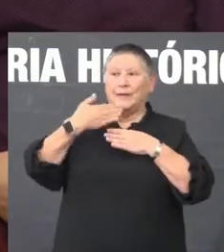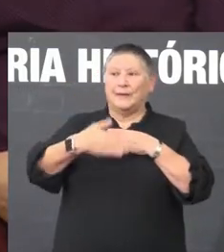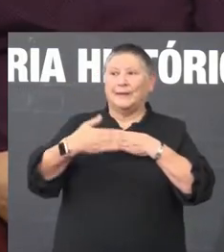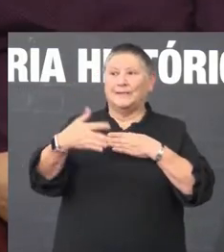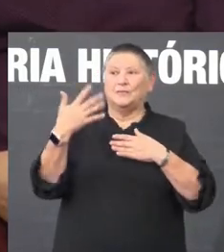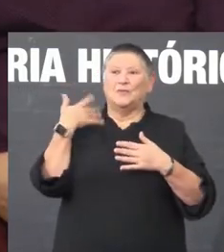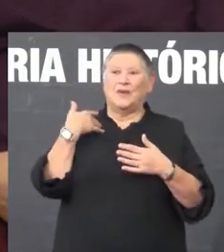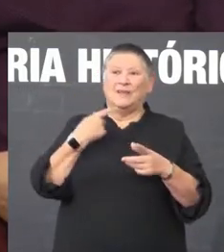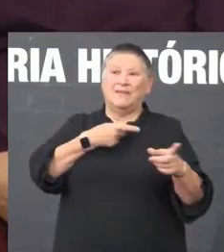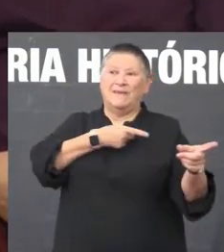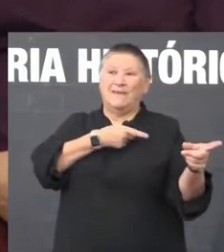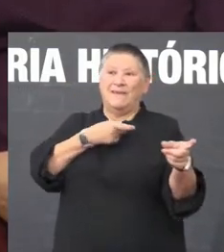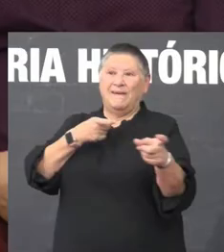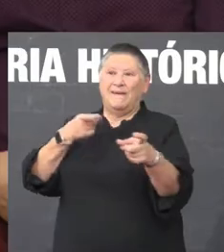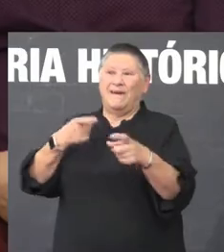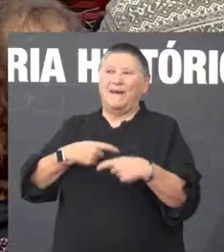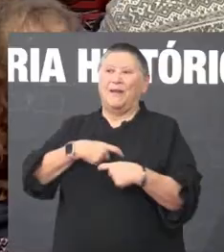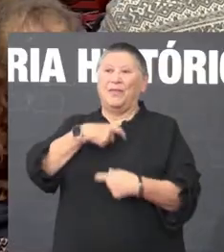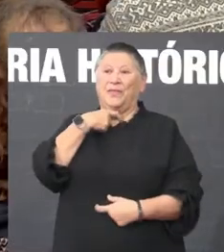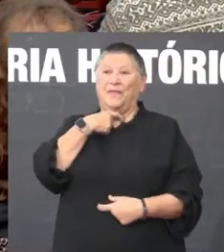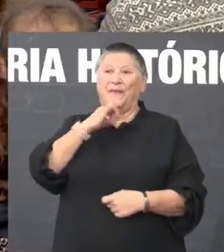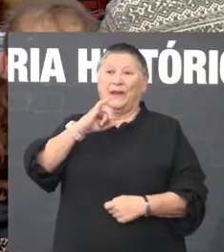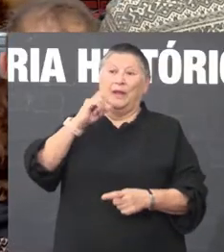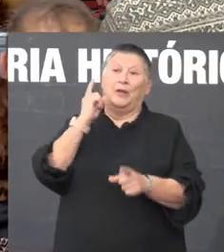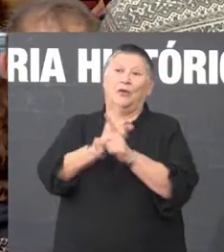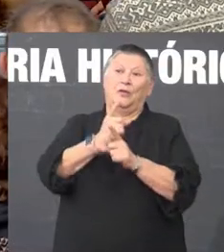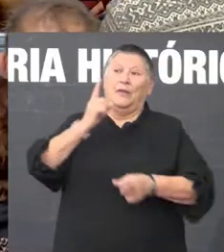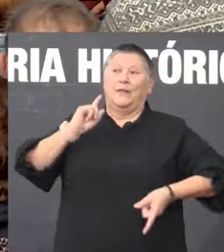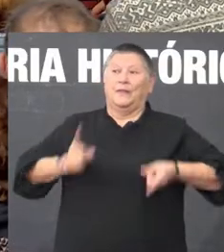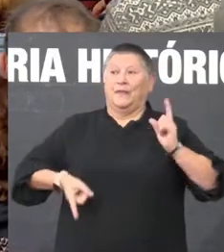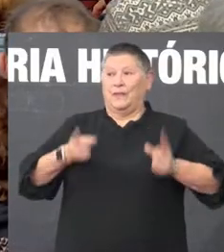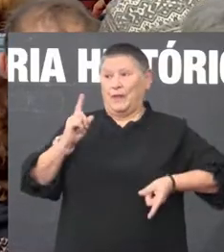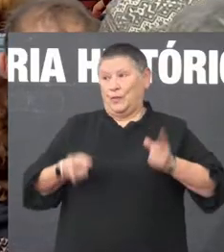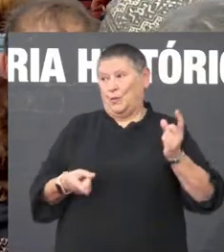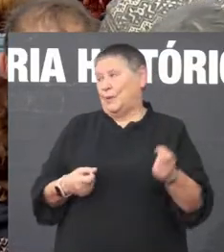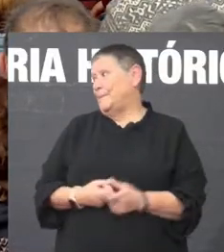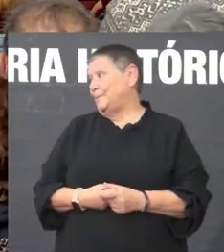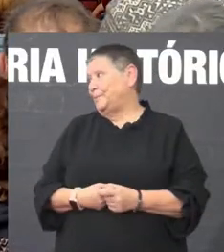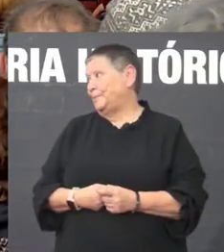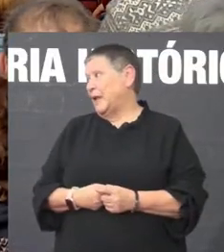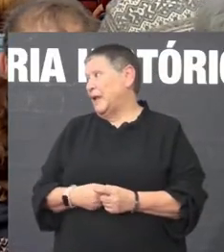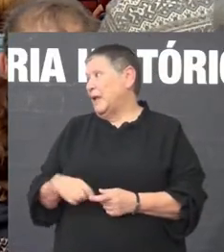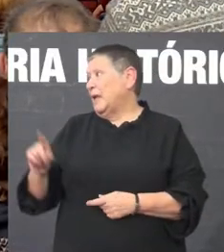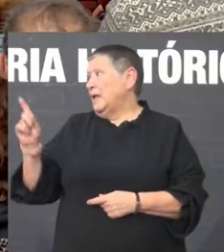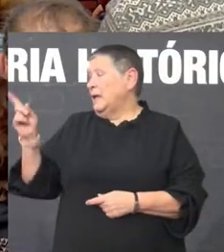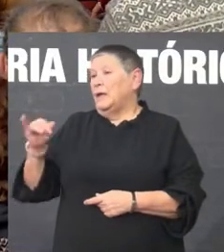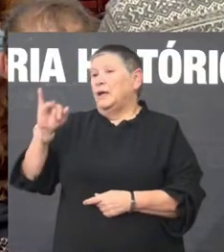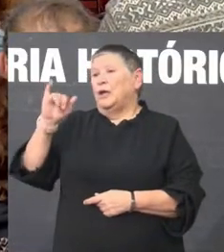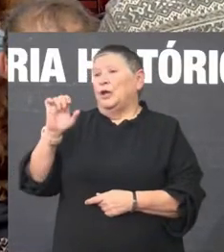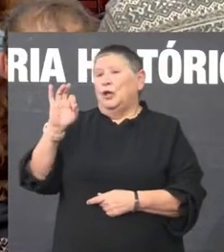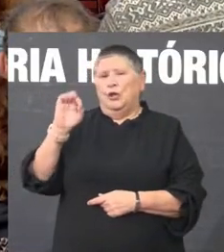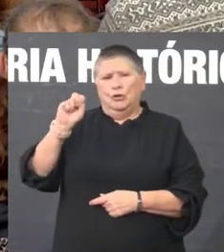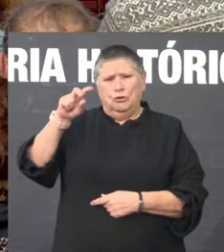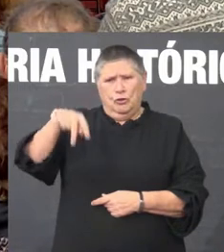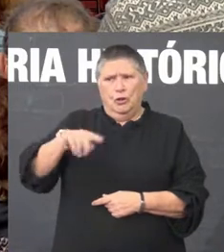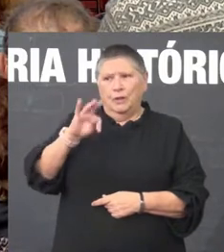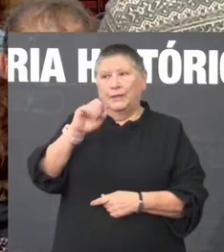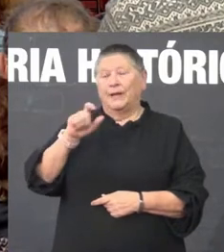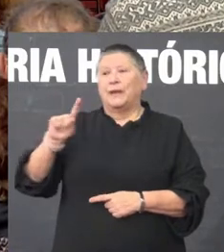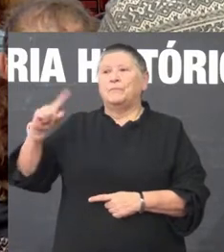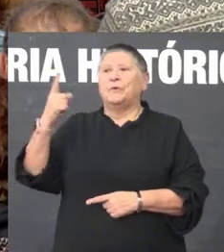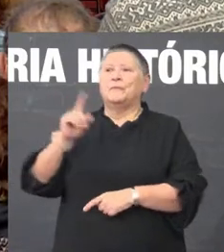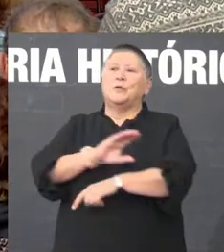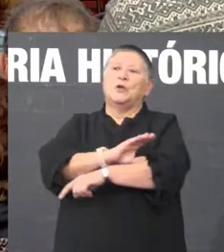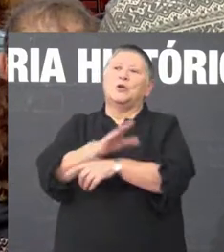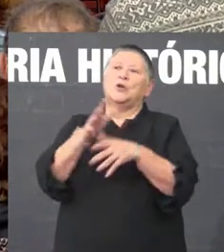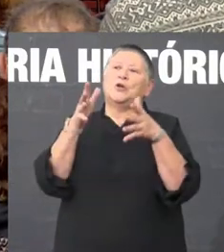ditadura. Joan Tardá foi o primeiro concelleiro que tivo Esquerra Republicana de Cataluña en Cornellá de